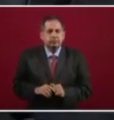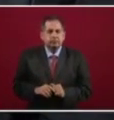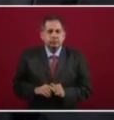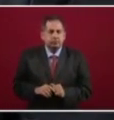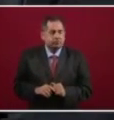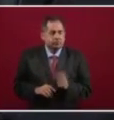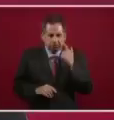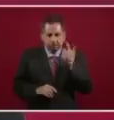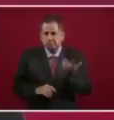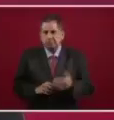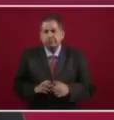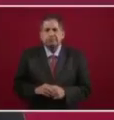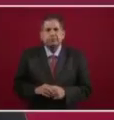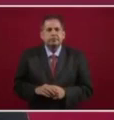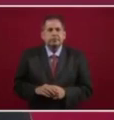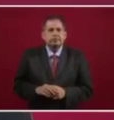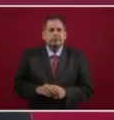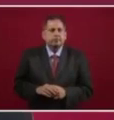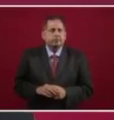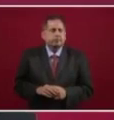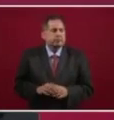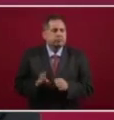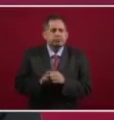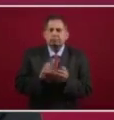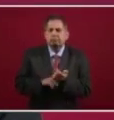los veo como